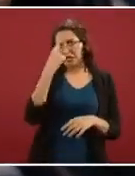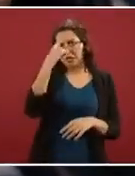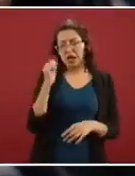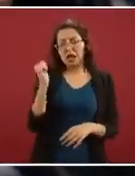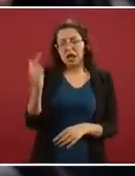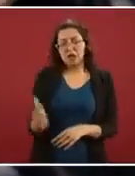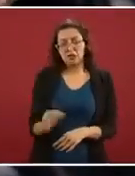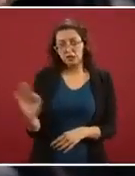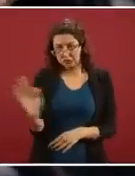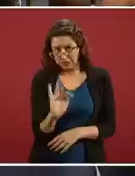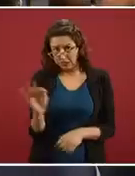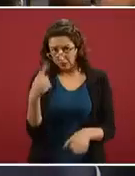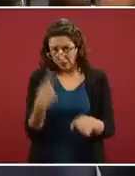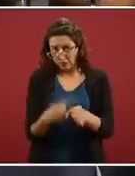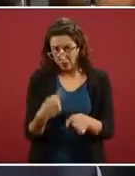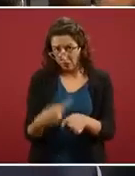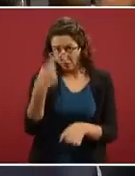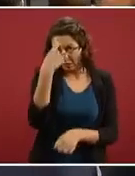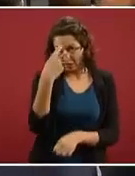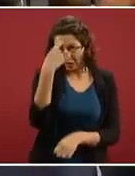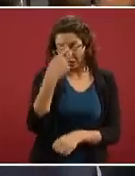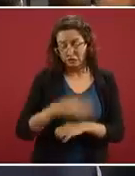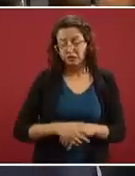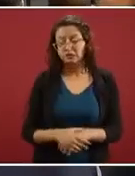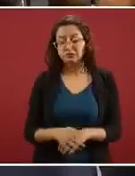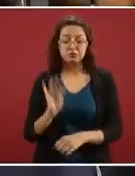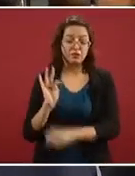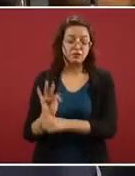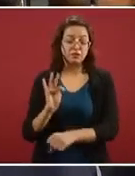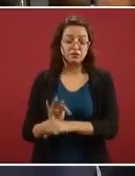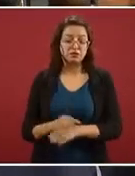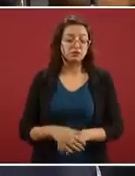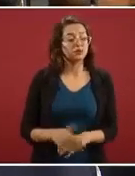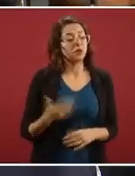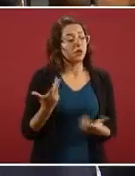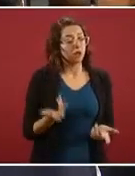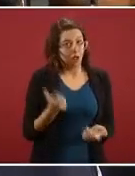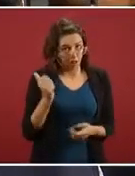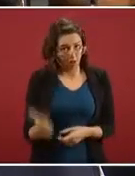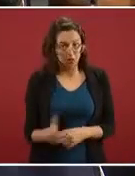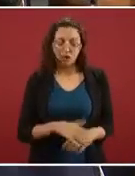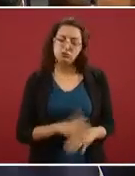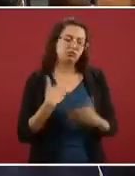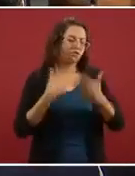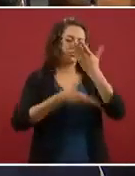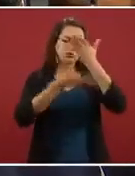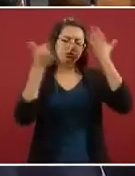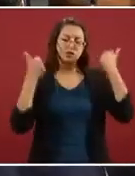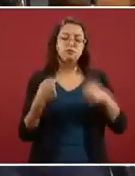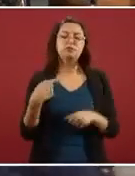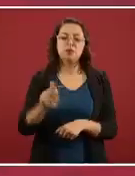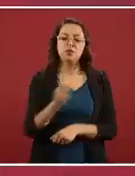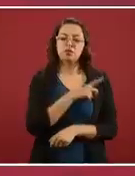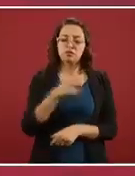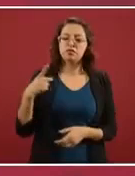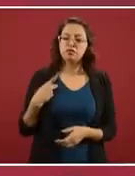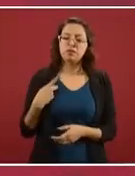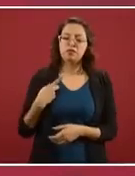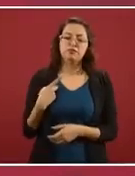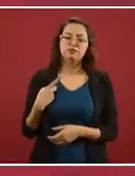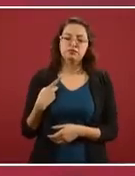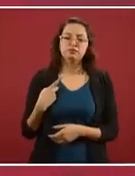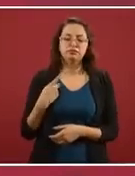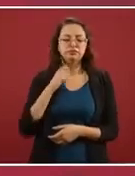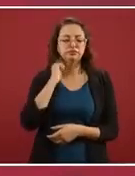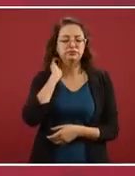preguntaba en cuestión de la defensa. Sí. Pero no ha dicho nada de eso. No sé de qué se trata, pero sí amerita que se